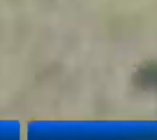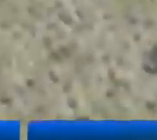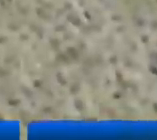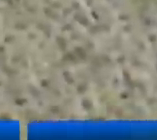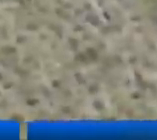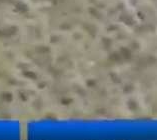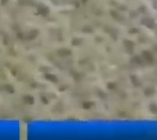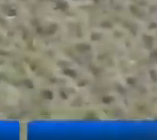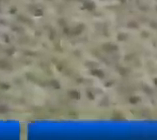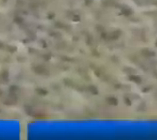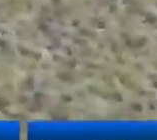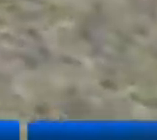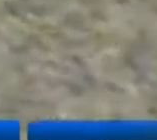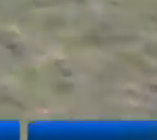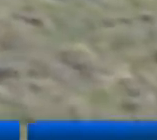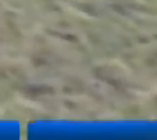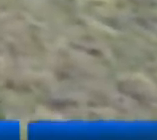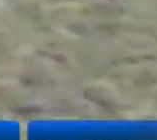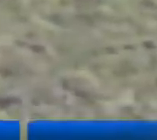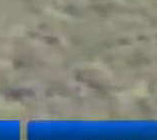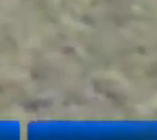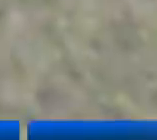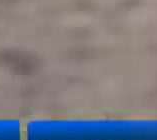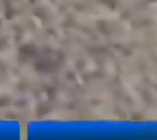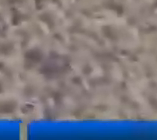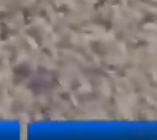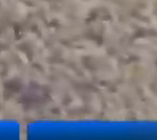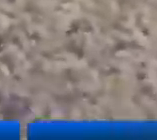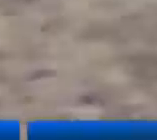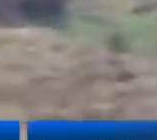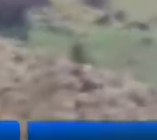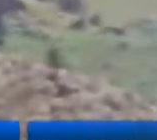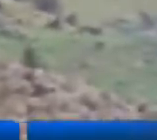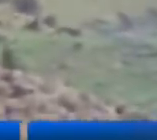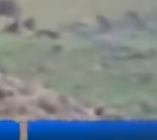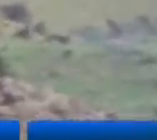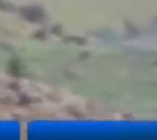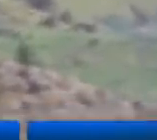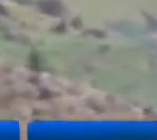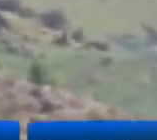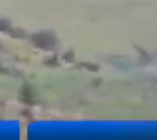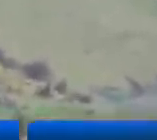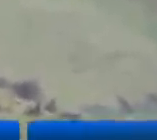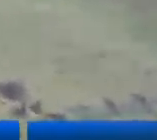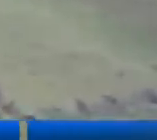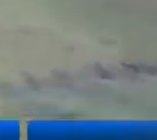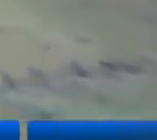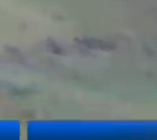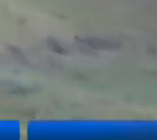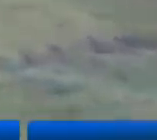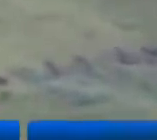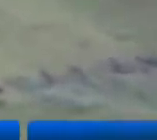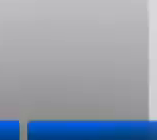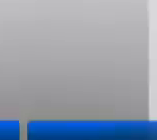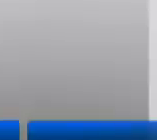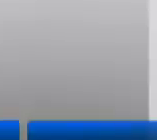más grandes del país. Las reservas abarcan 23.000 hectáreas para proteger la flora y fauna que está en peligro de